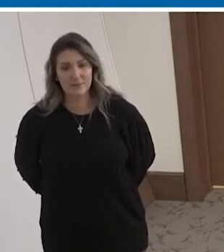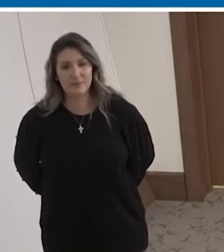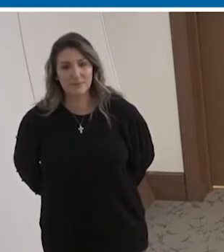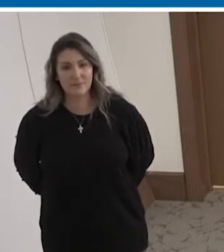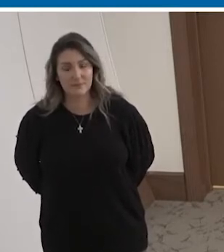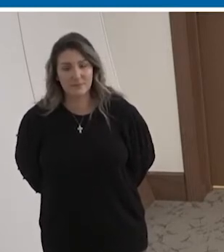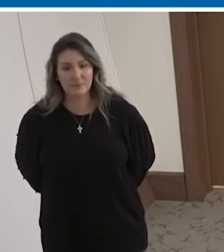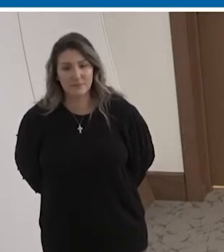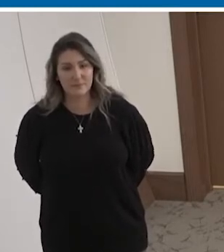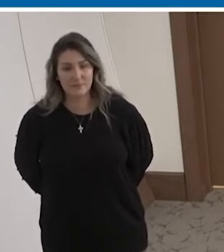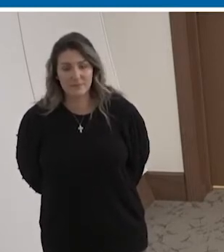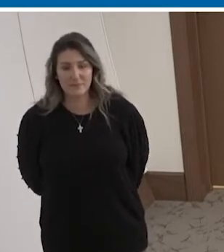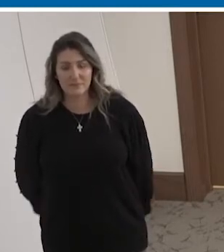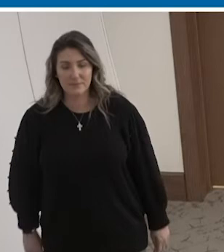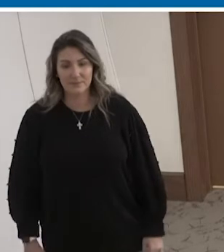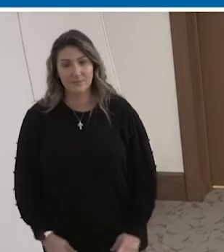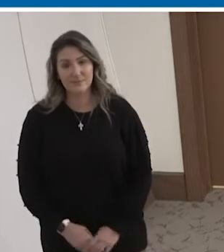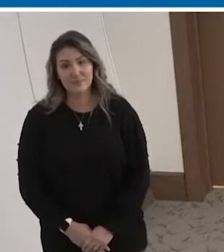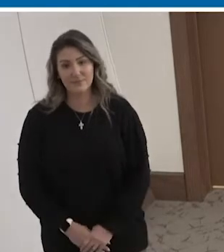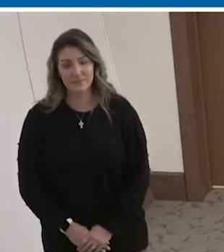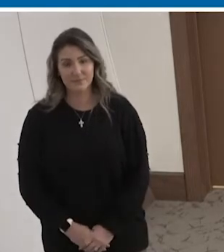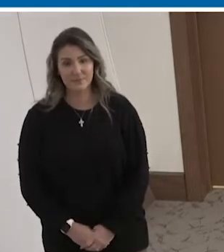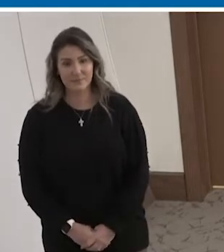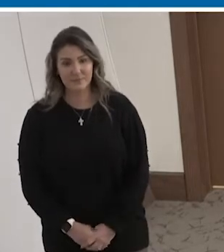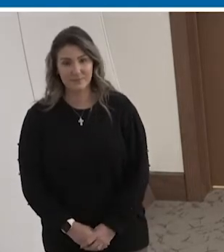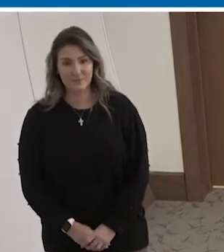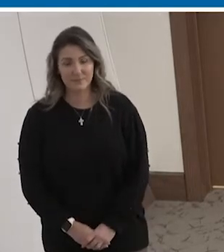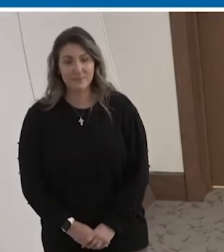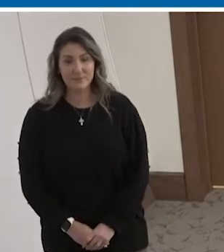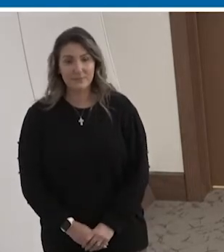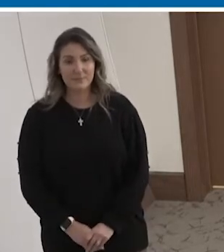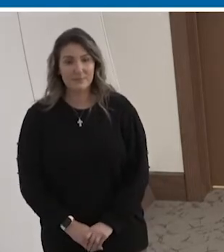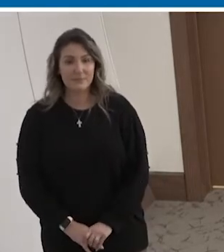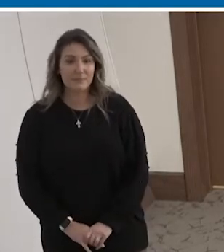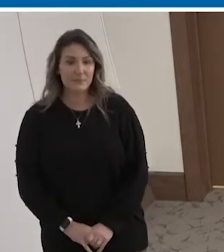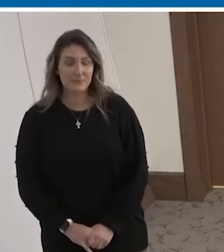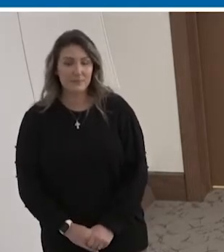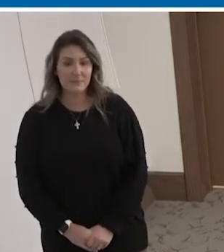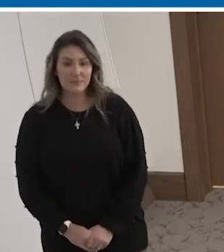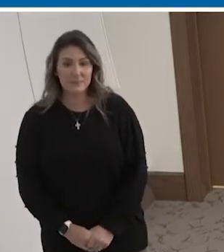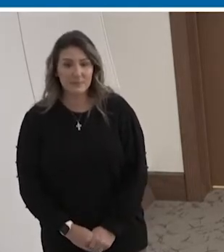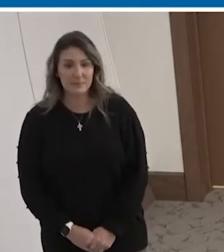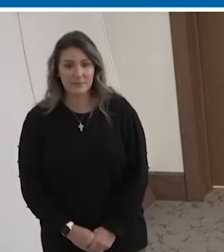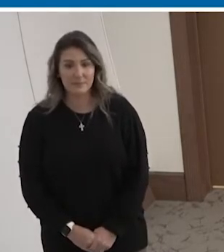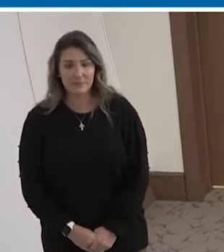encontrar una clínica donde están realizando exámenes del COVID-19.